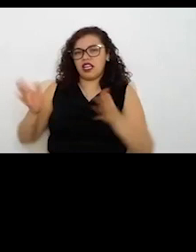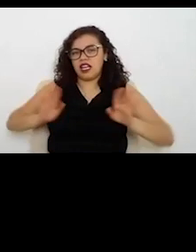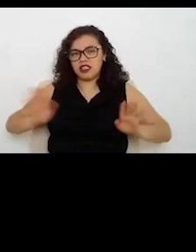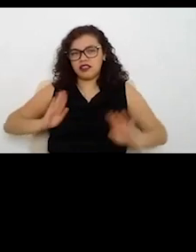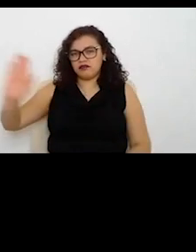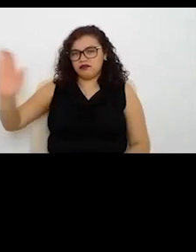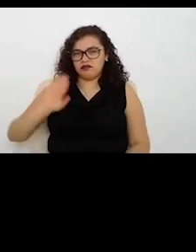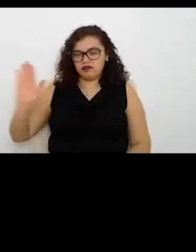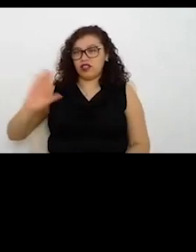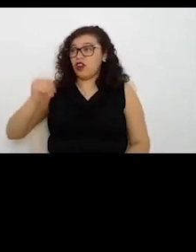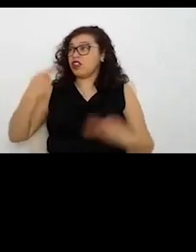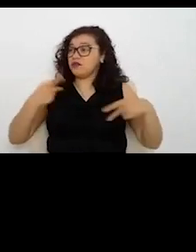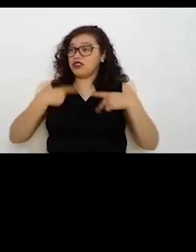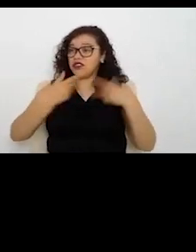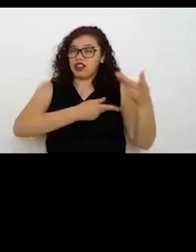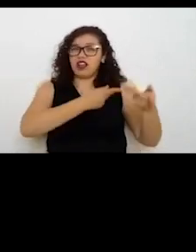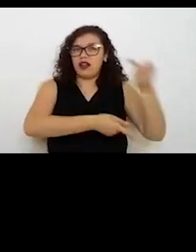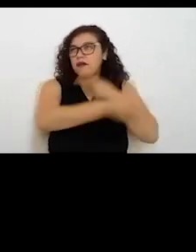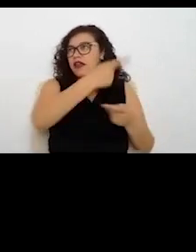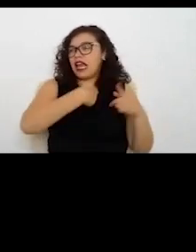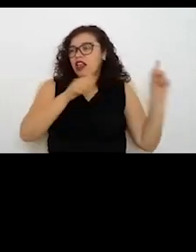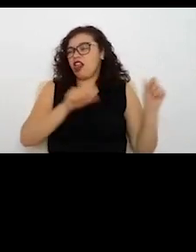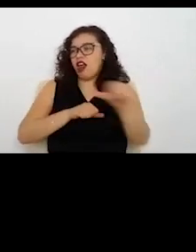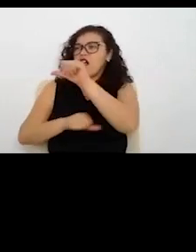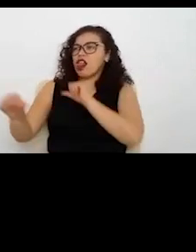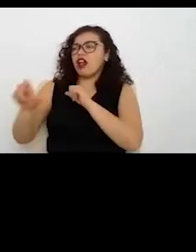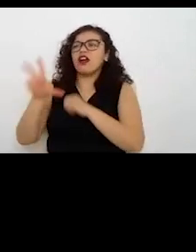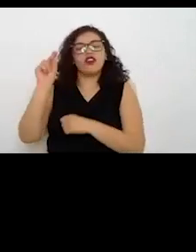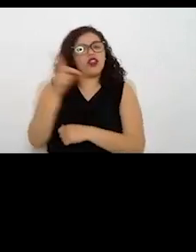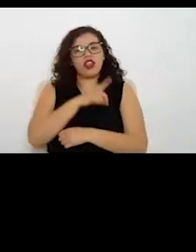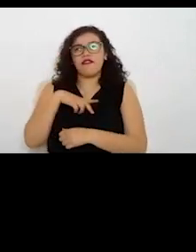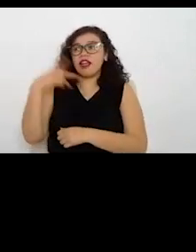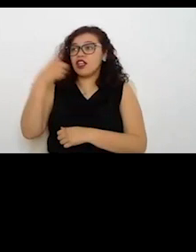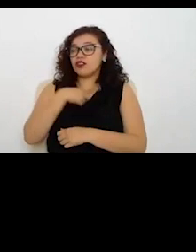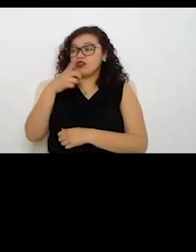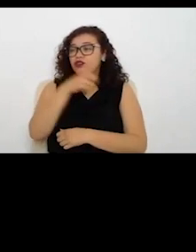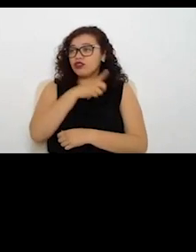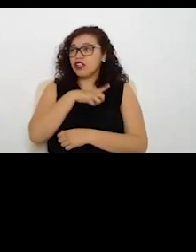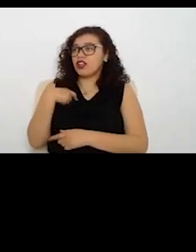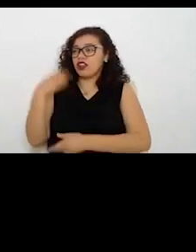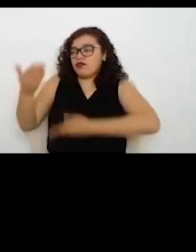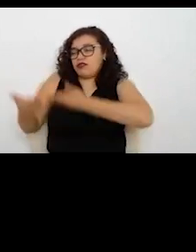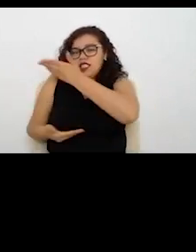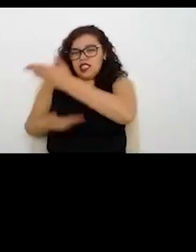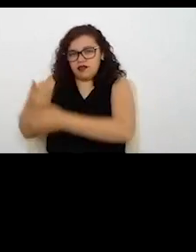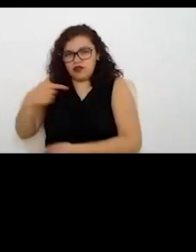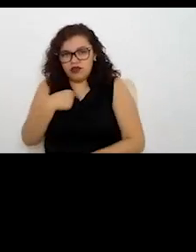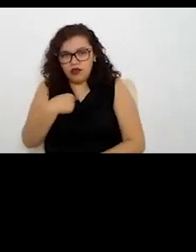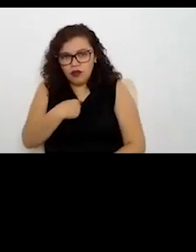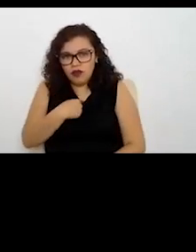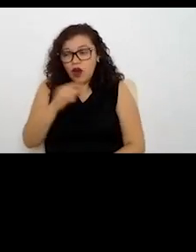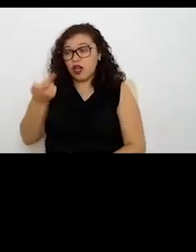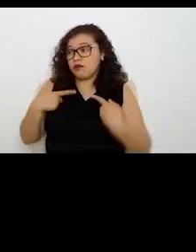ser prestado por otra persona. Quiere decir que el empleado tiene que prestar este servicio, esta